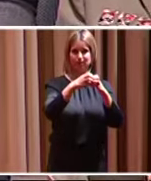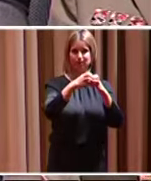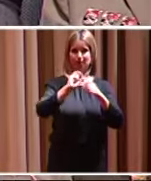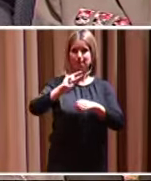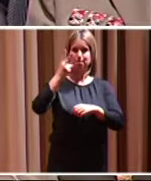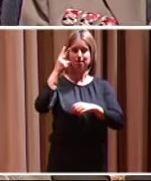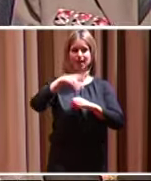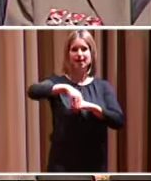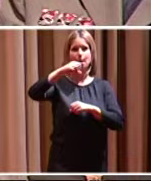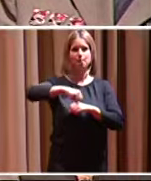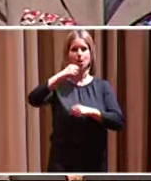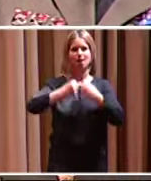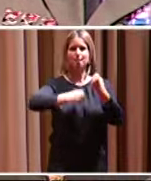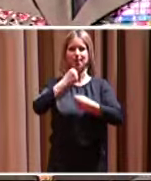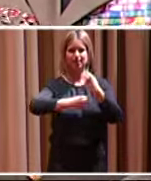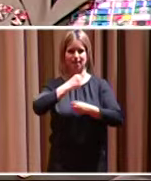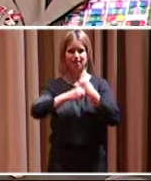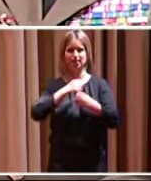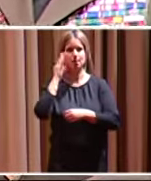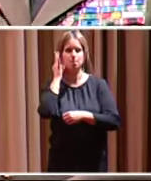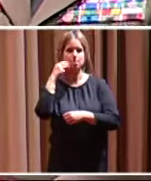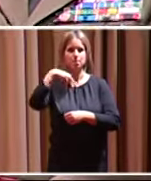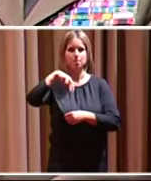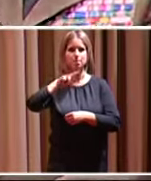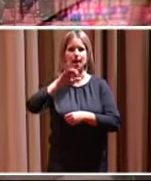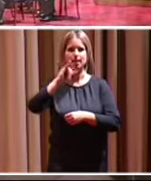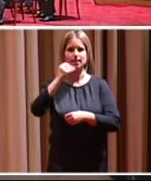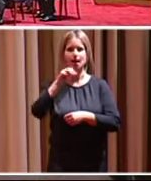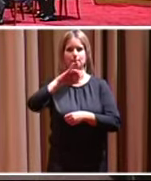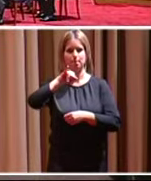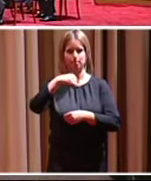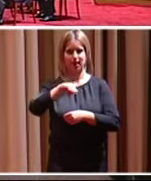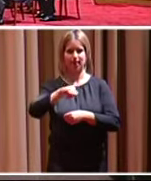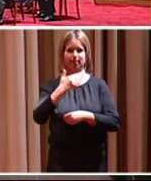bicampeona mundial de marcha atlética, doña María Pérez García.